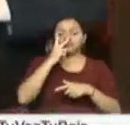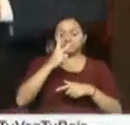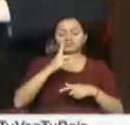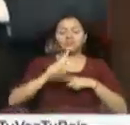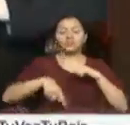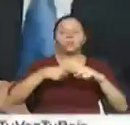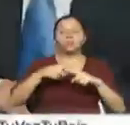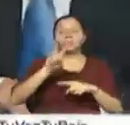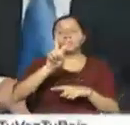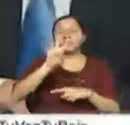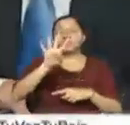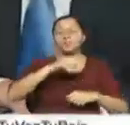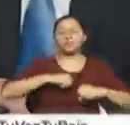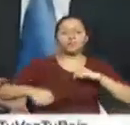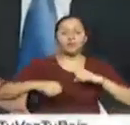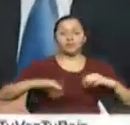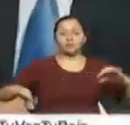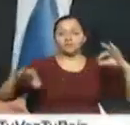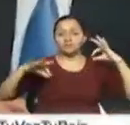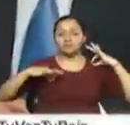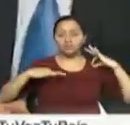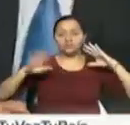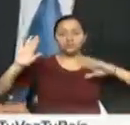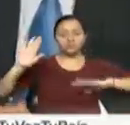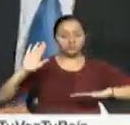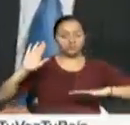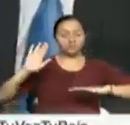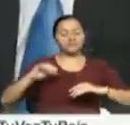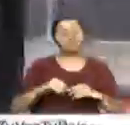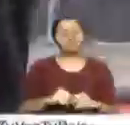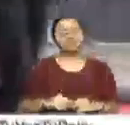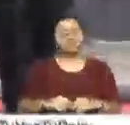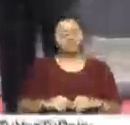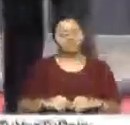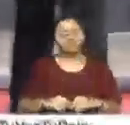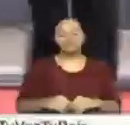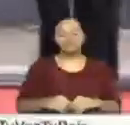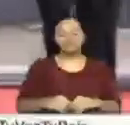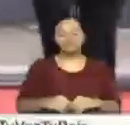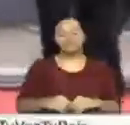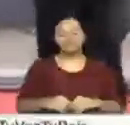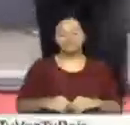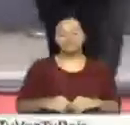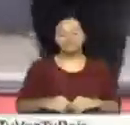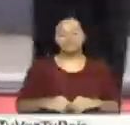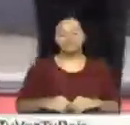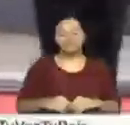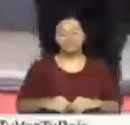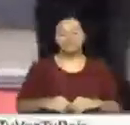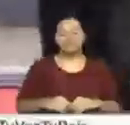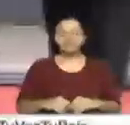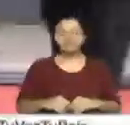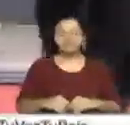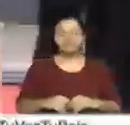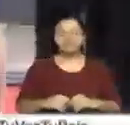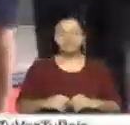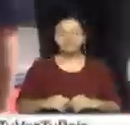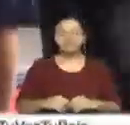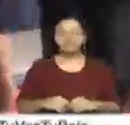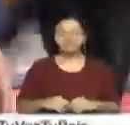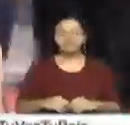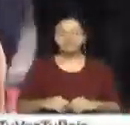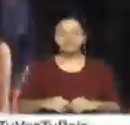su mandato el próximo 24 de mayo, cuando jure su cargo ante el Pleno de la Asamblea Nacional. Víctor Fernando Bravo,